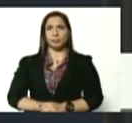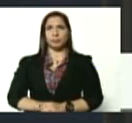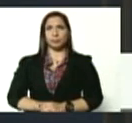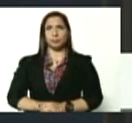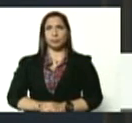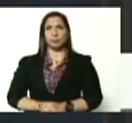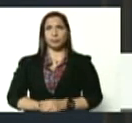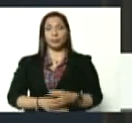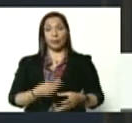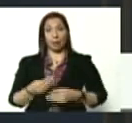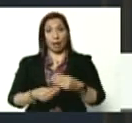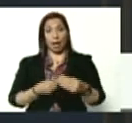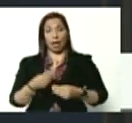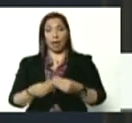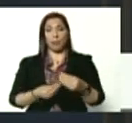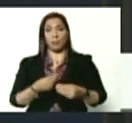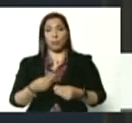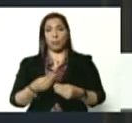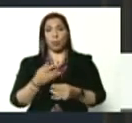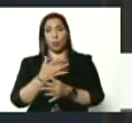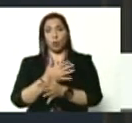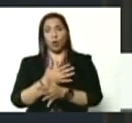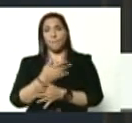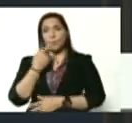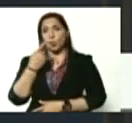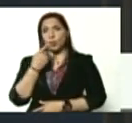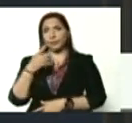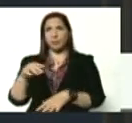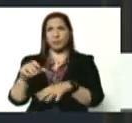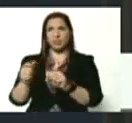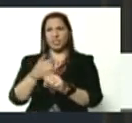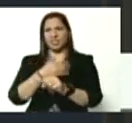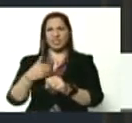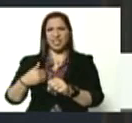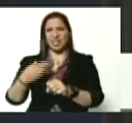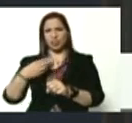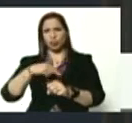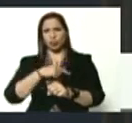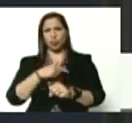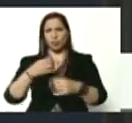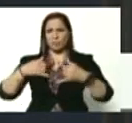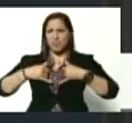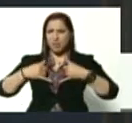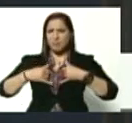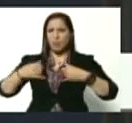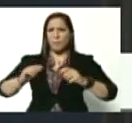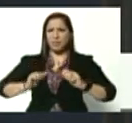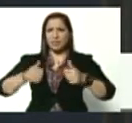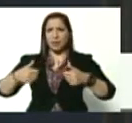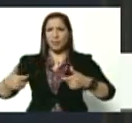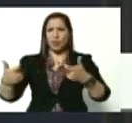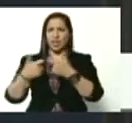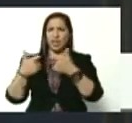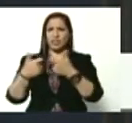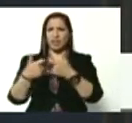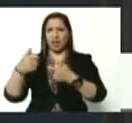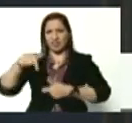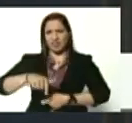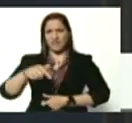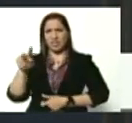hagamos le hagamos el juego a la política imperialista que quiere que entre hermanos iniciamos una guerra